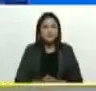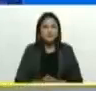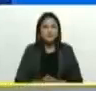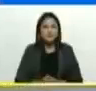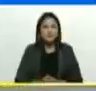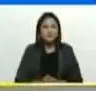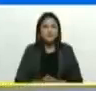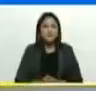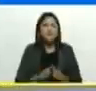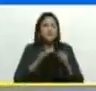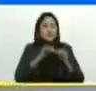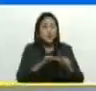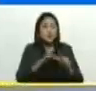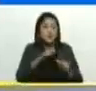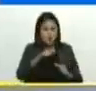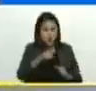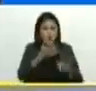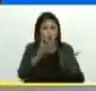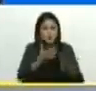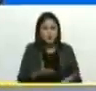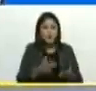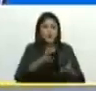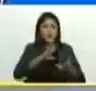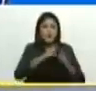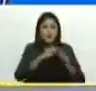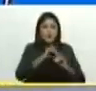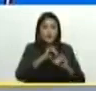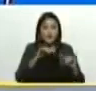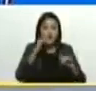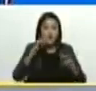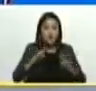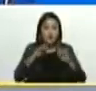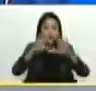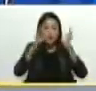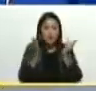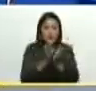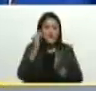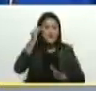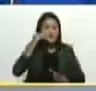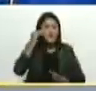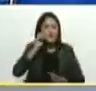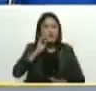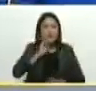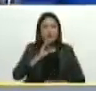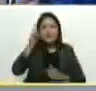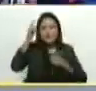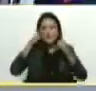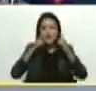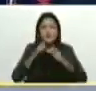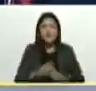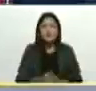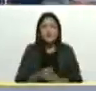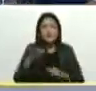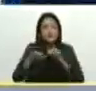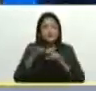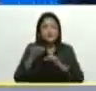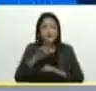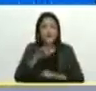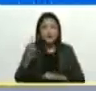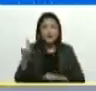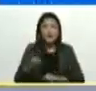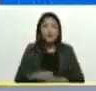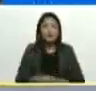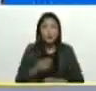Continúa lo que ha sido el desarrollo de esta clausura del Encuentro Mundial por la Vigencia del Pensamiento Bolivariano del Comandante Chávez en el siglo XXI, un